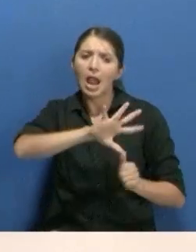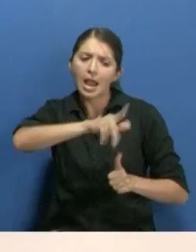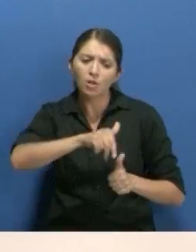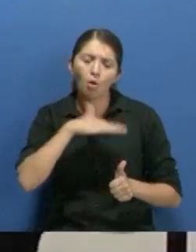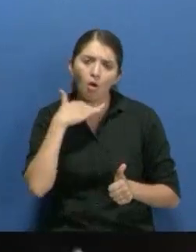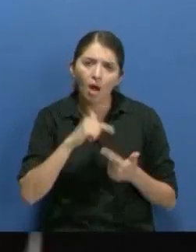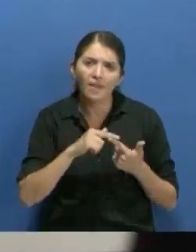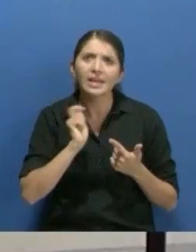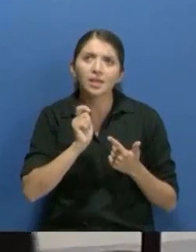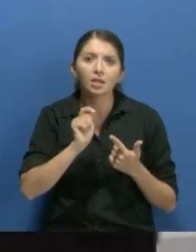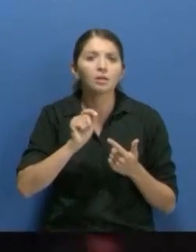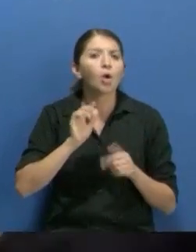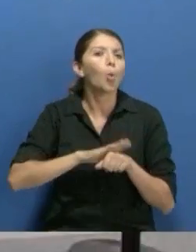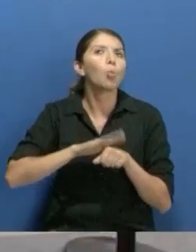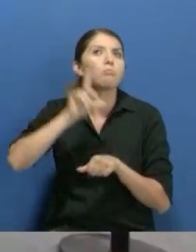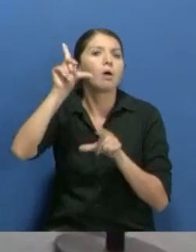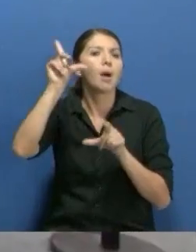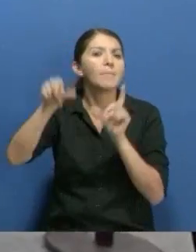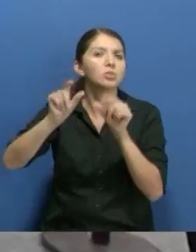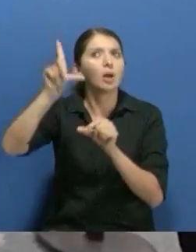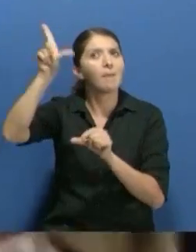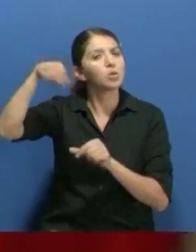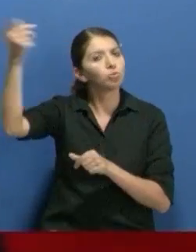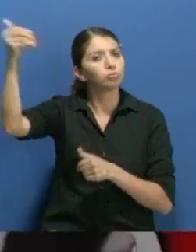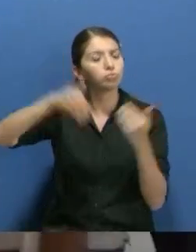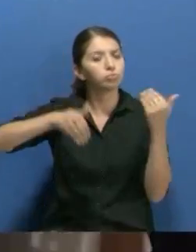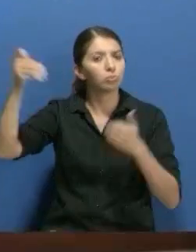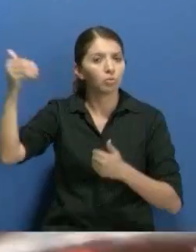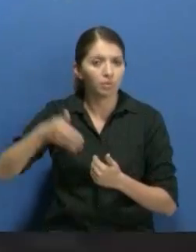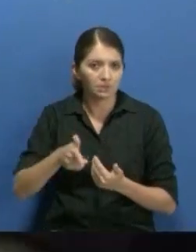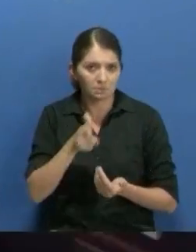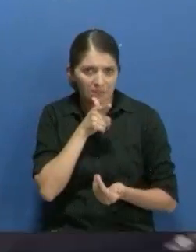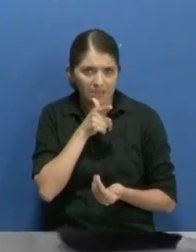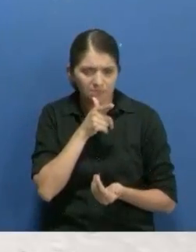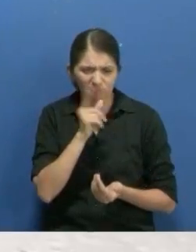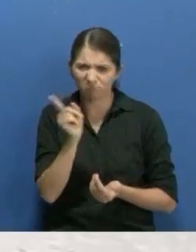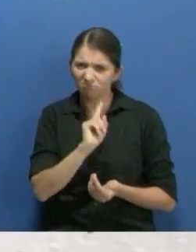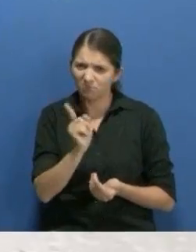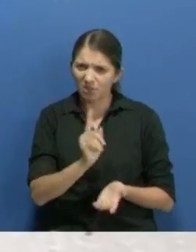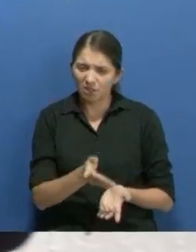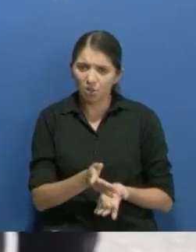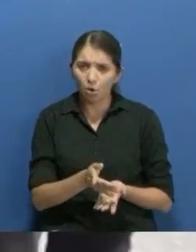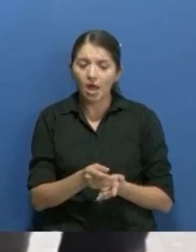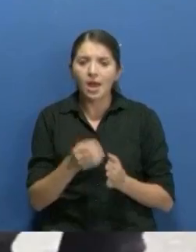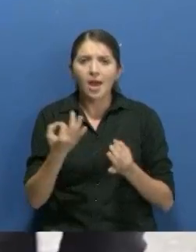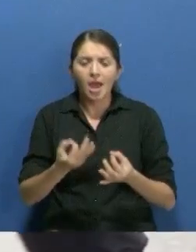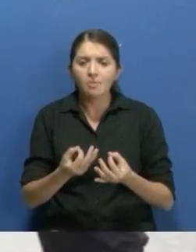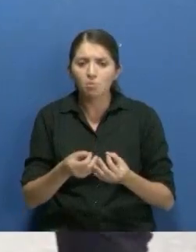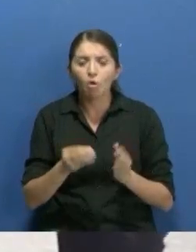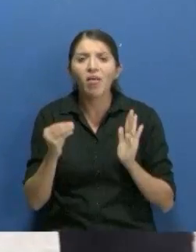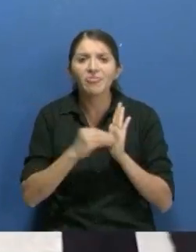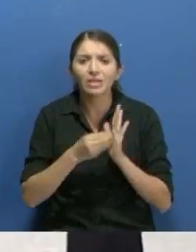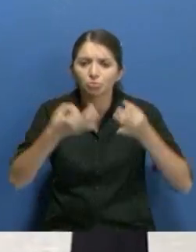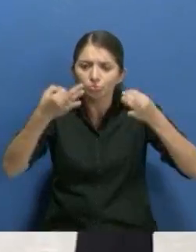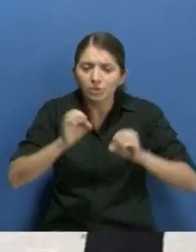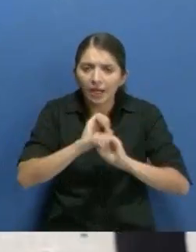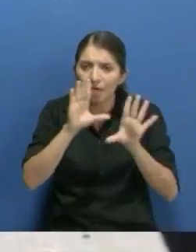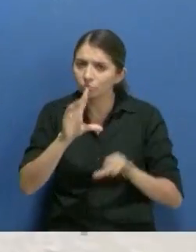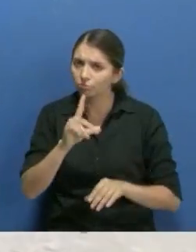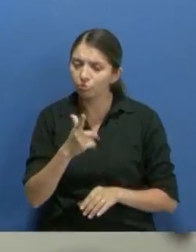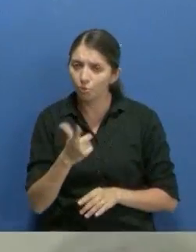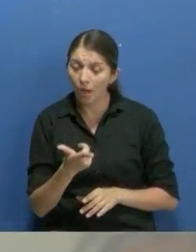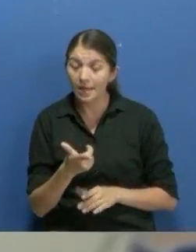trámites de expulsión. Y se han terminado también los programas de abordaje territorial que tenía la Dirección de Migraciones, que